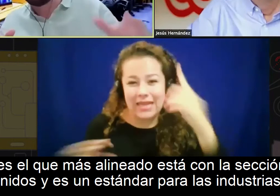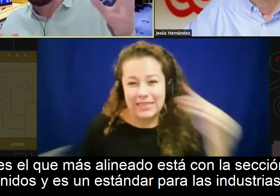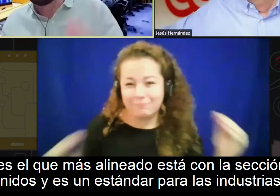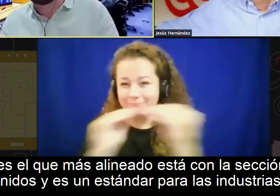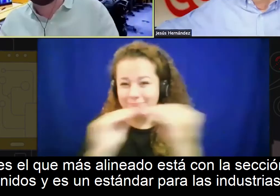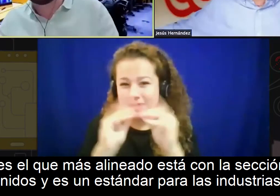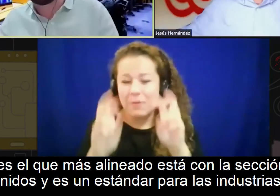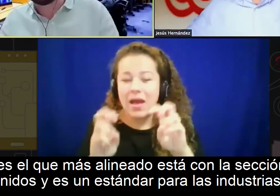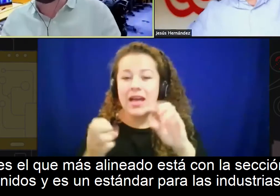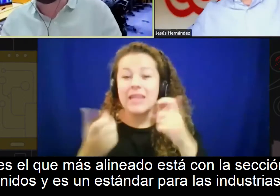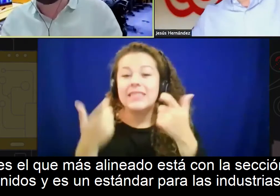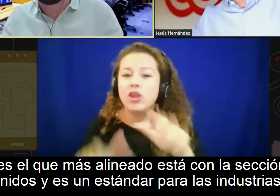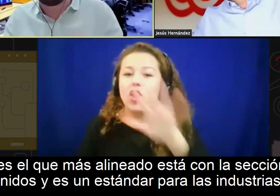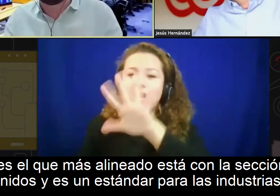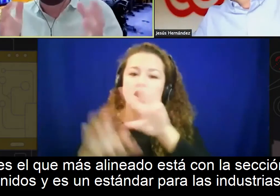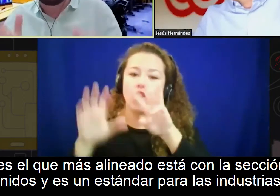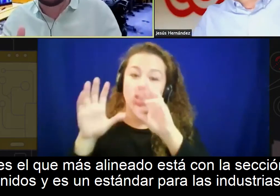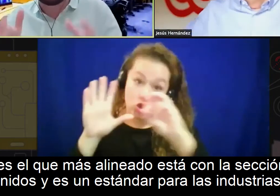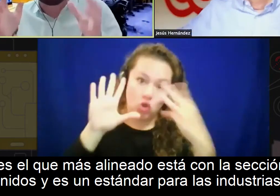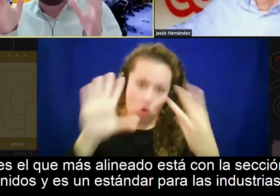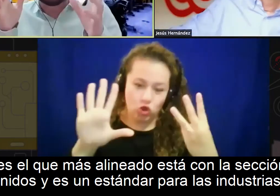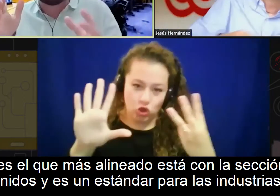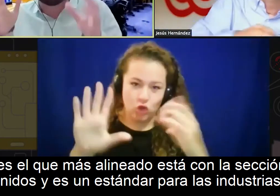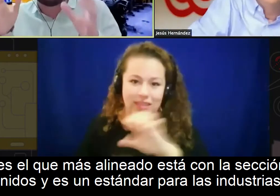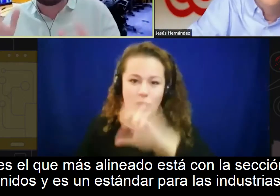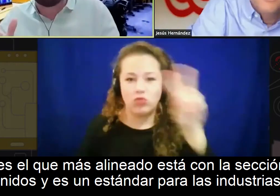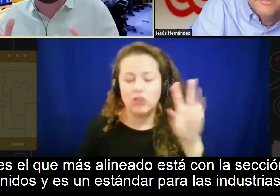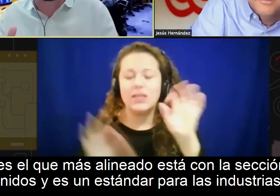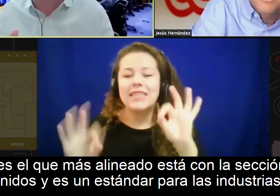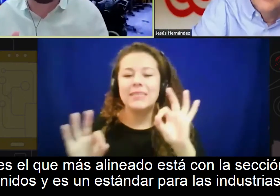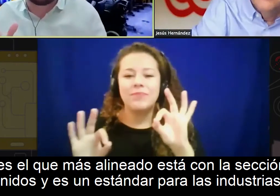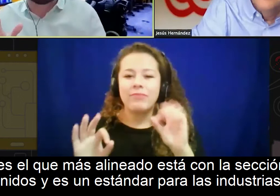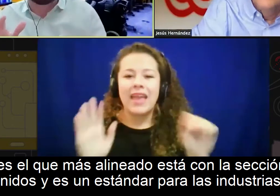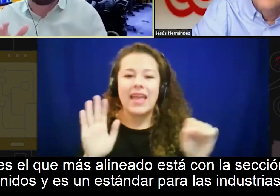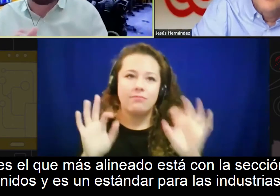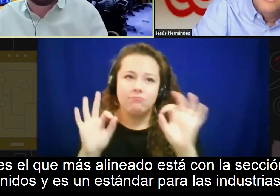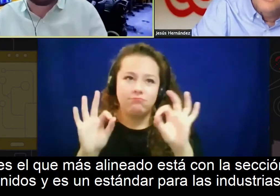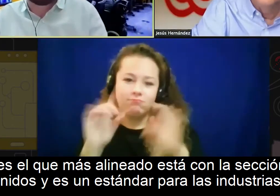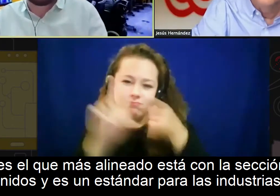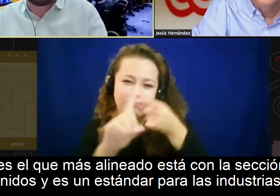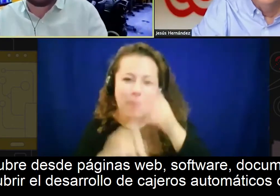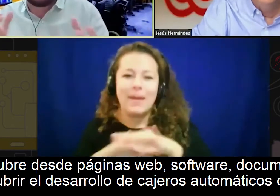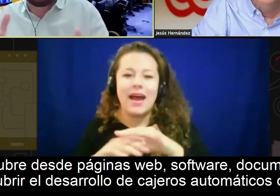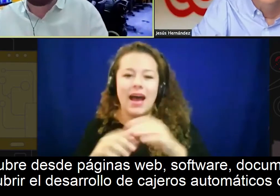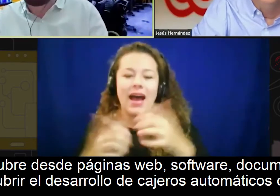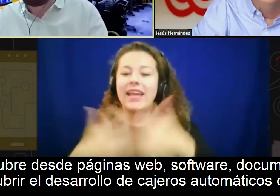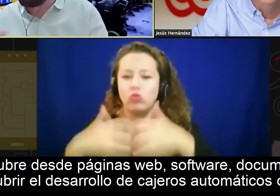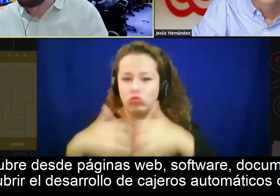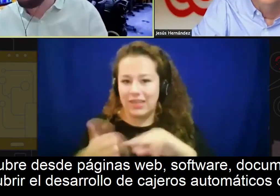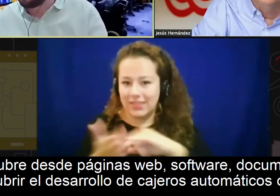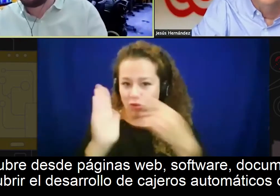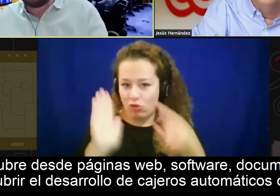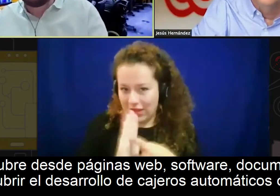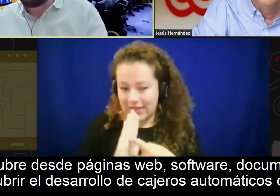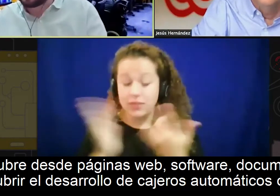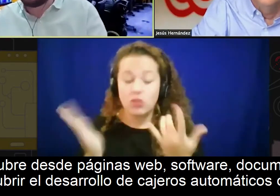con la sección 508 de Estados Unidos y es un estándar para las industrias tecnológicas. Y es pues,